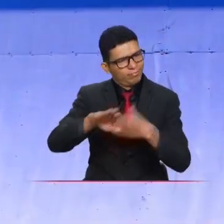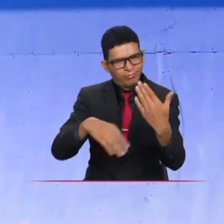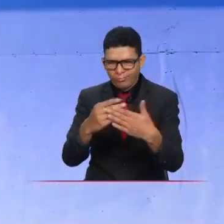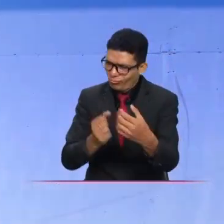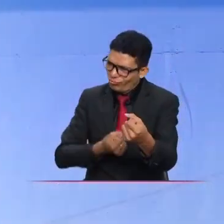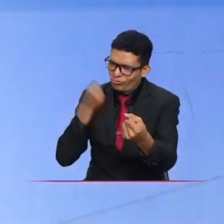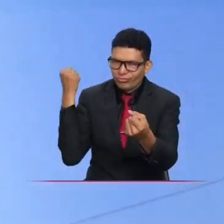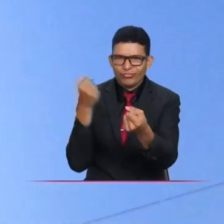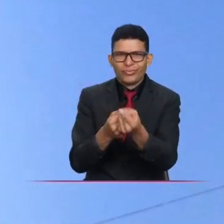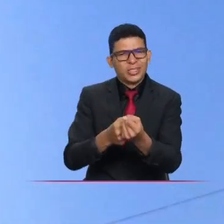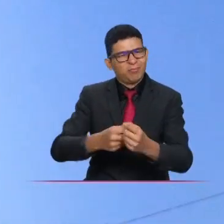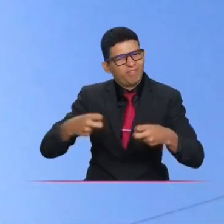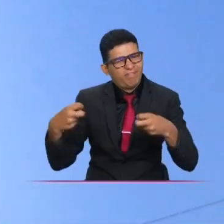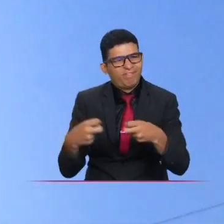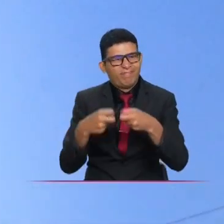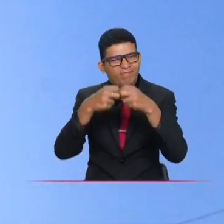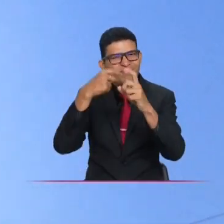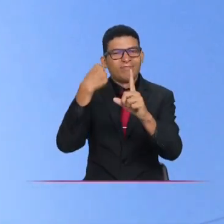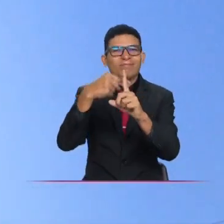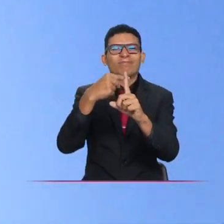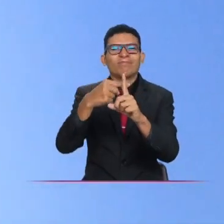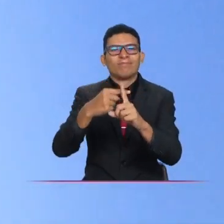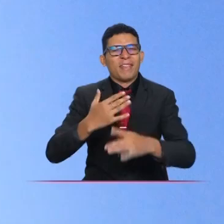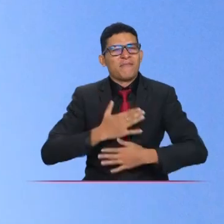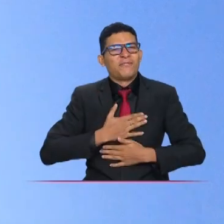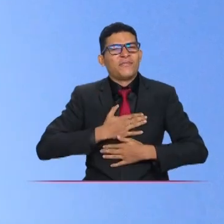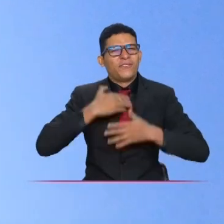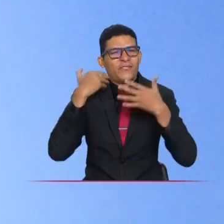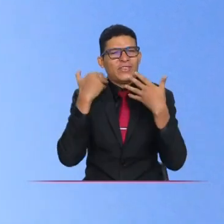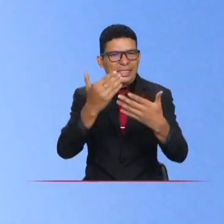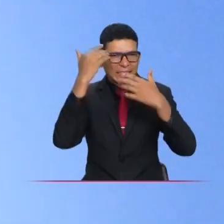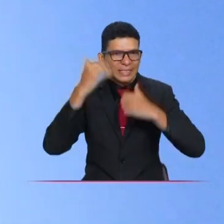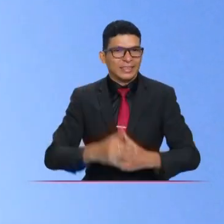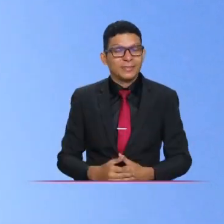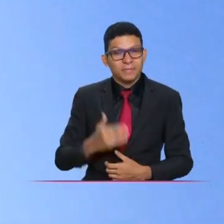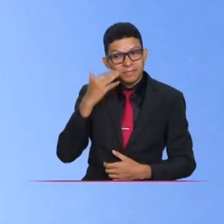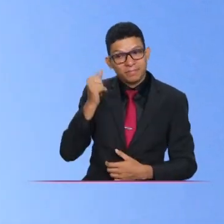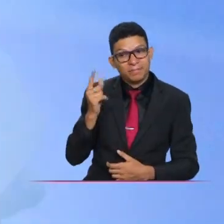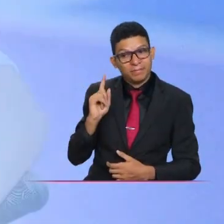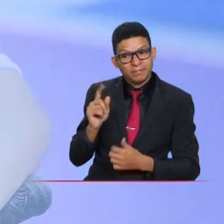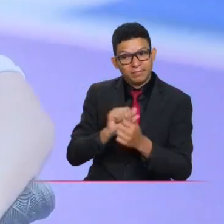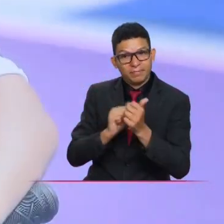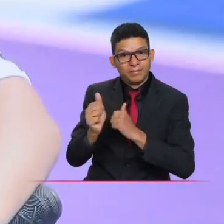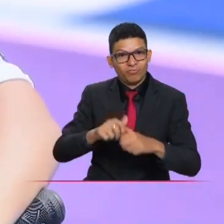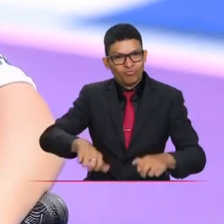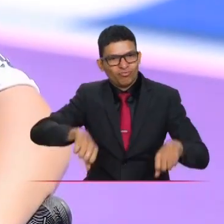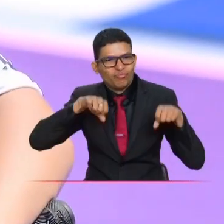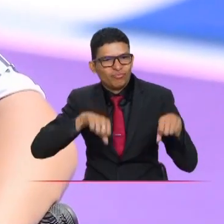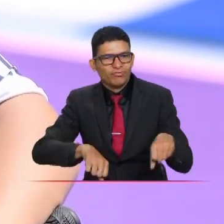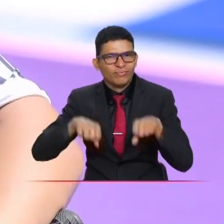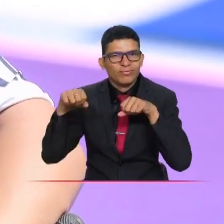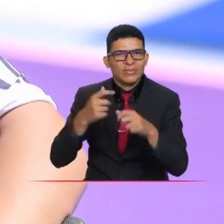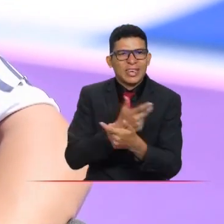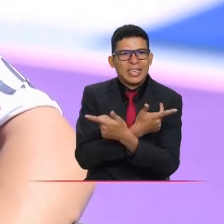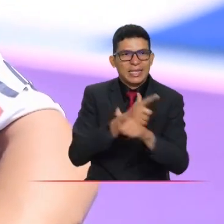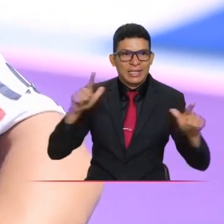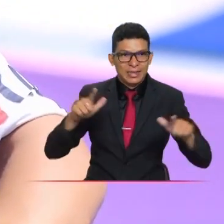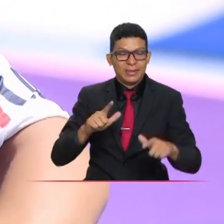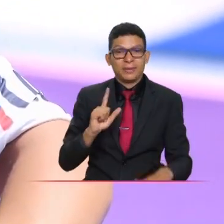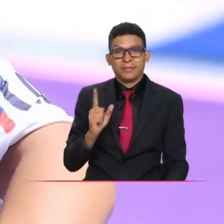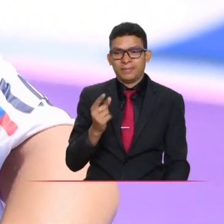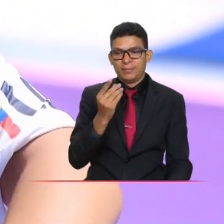apoyo, toda nuestra energía positiva y nuestra felicitación para esta deportista del BMX Freestyle,